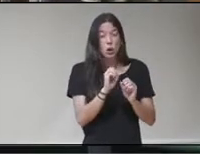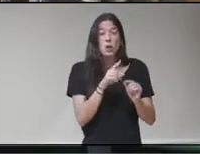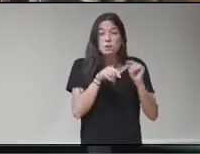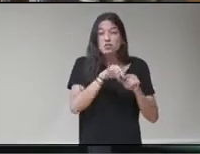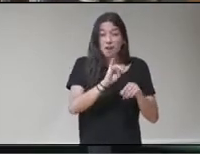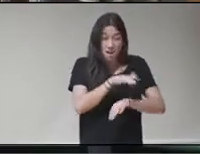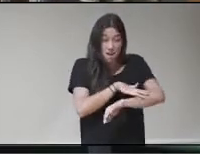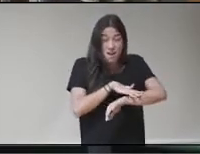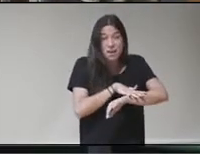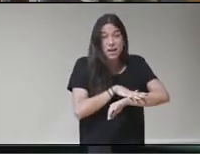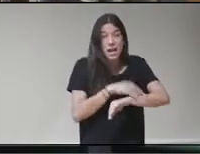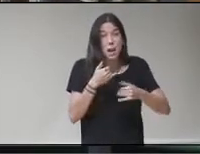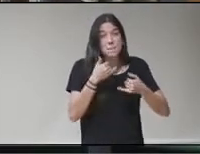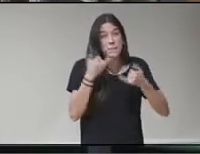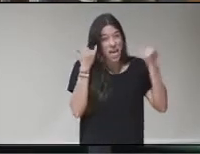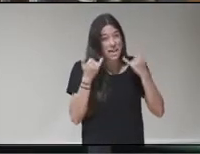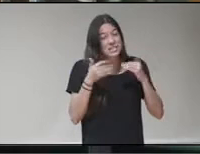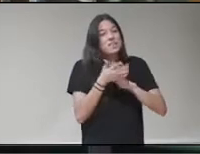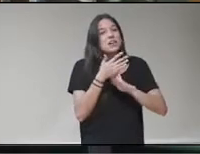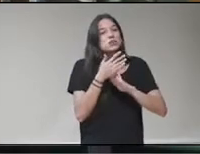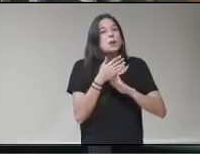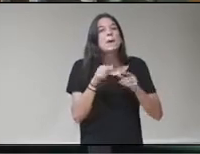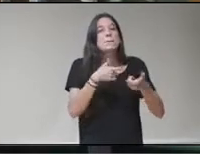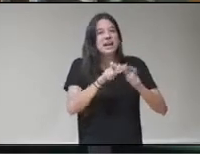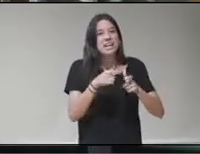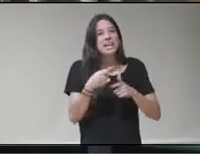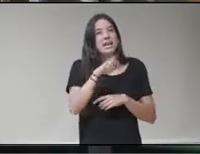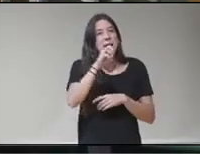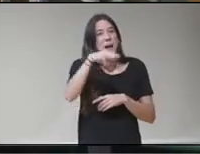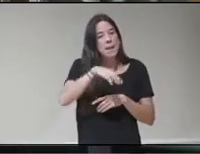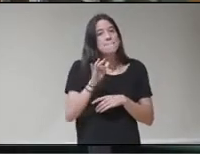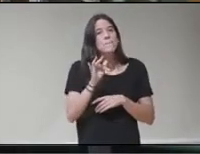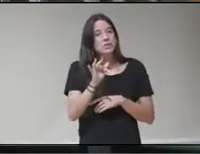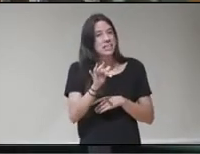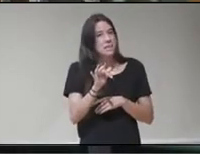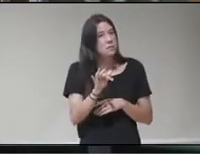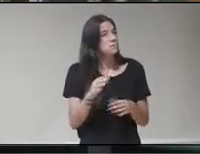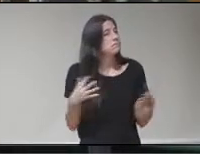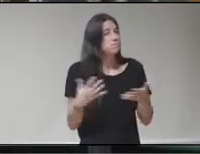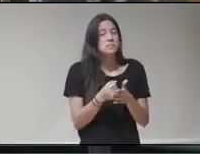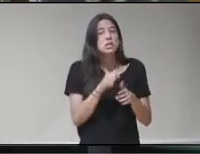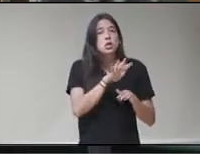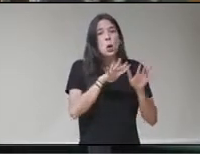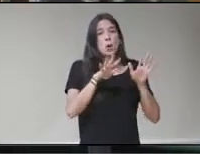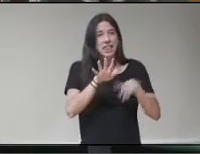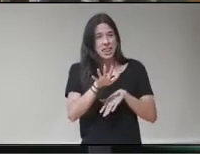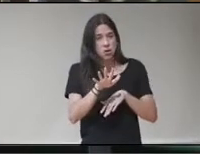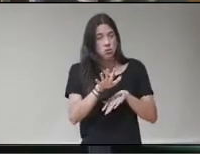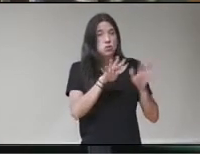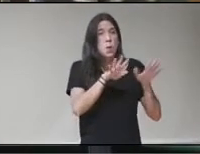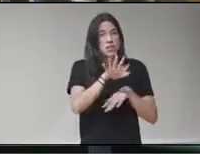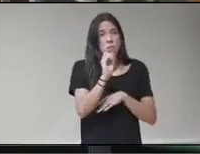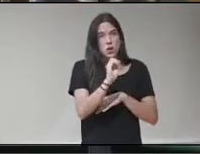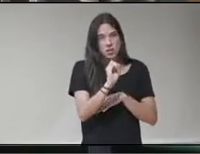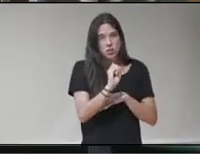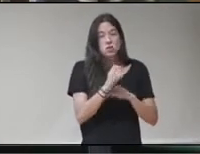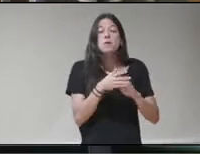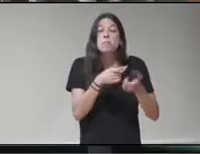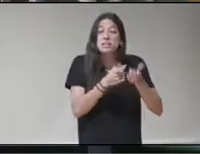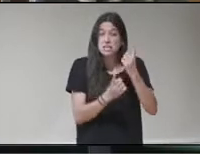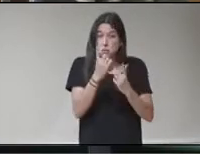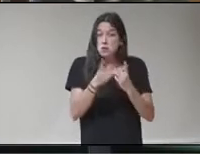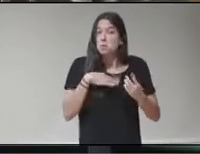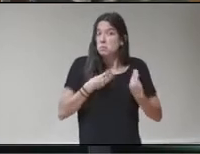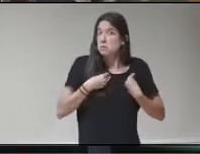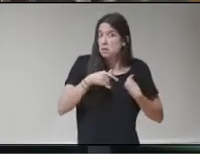son bacterias gram positivas sin excepción. Solamente hay unas pocas bacterias capaces de vivir en ese hábitat, se han especializado a